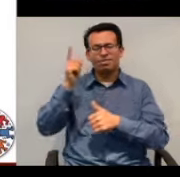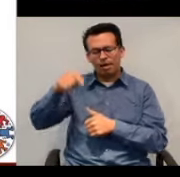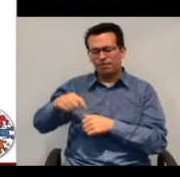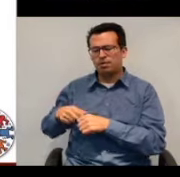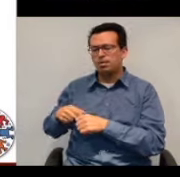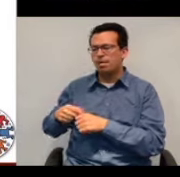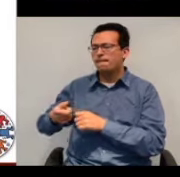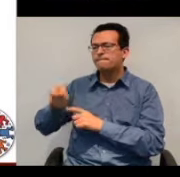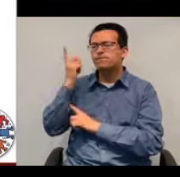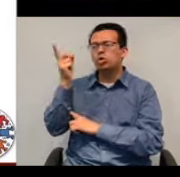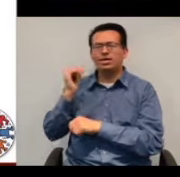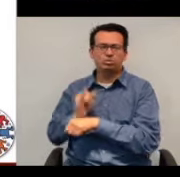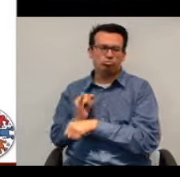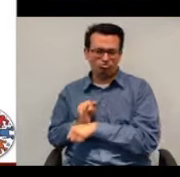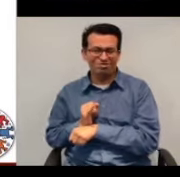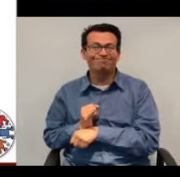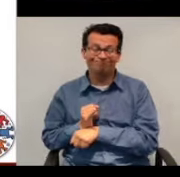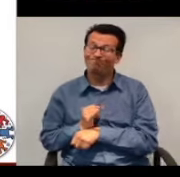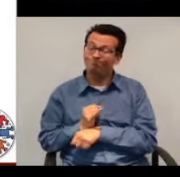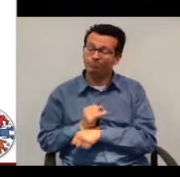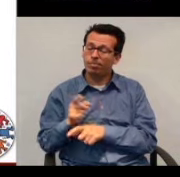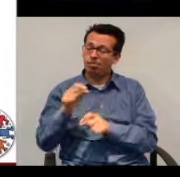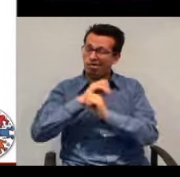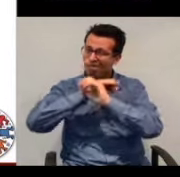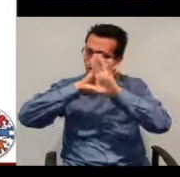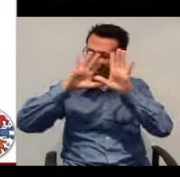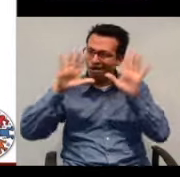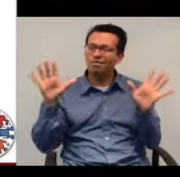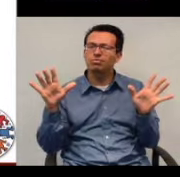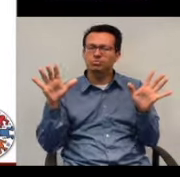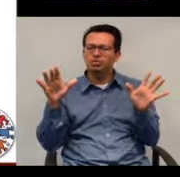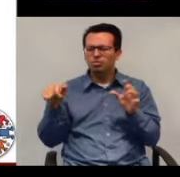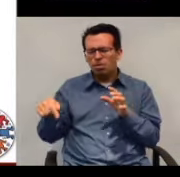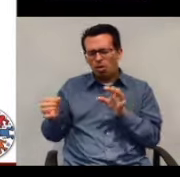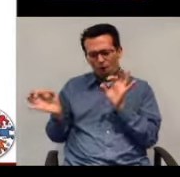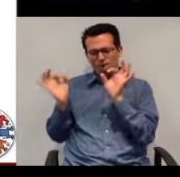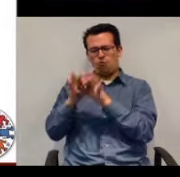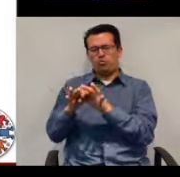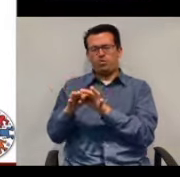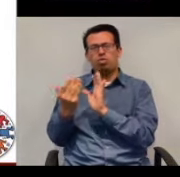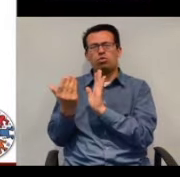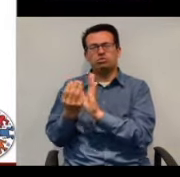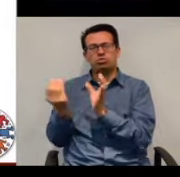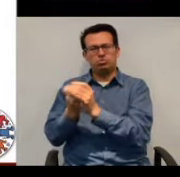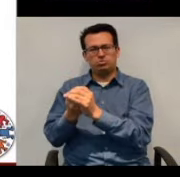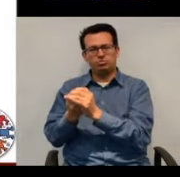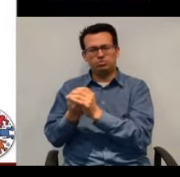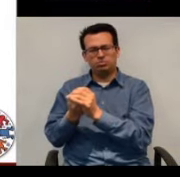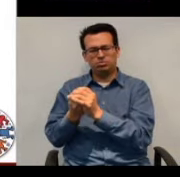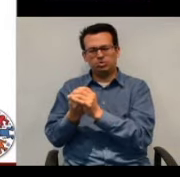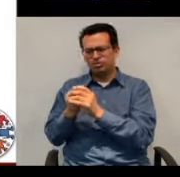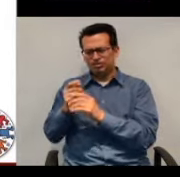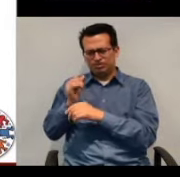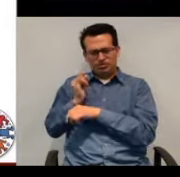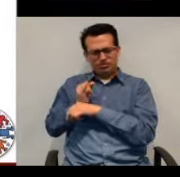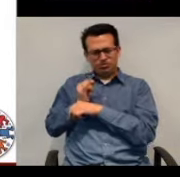clara, que tenga un enfoque de educación inclusiva caracterizada por su orientación a eliminar las barreras